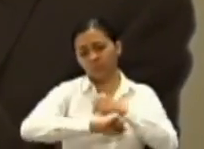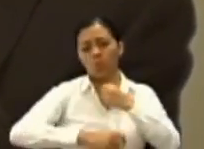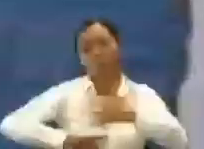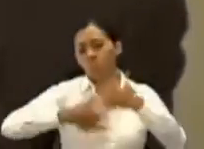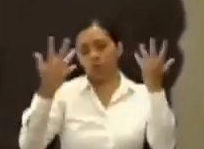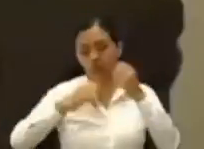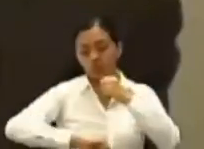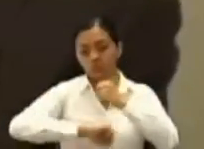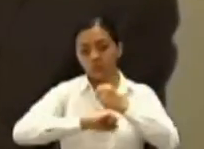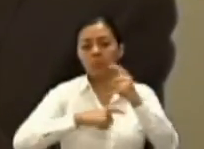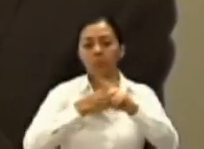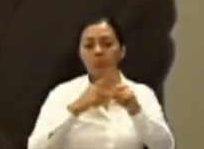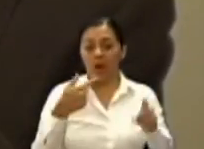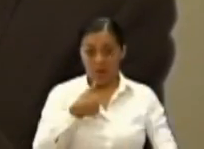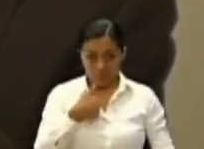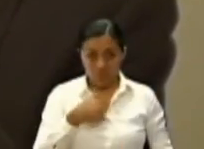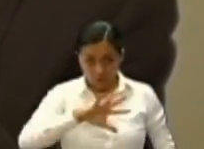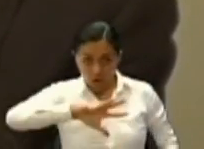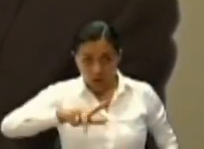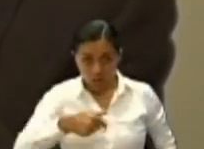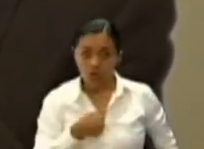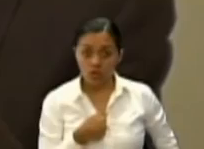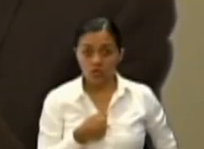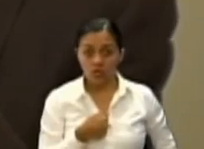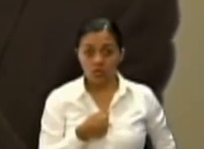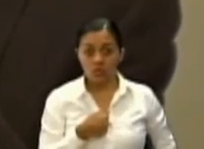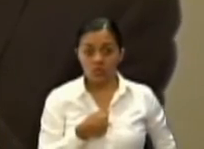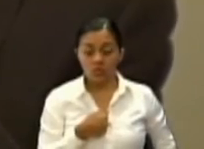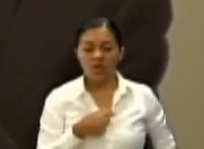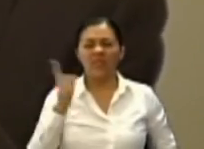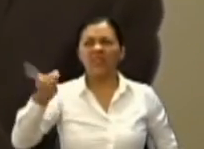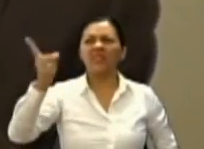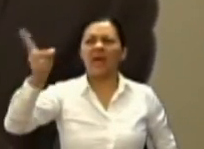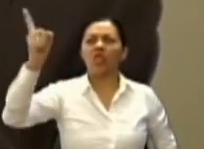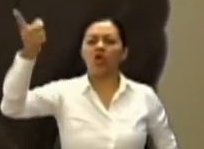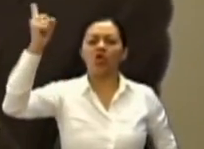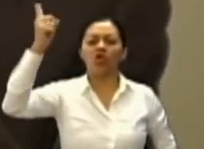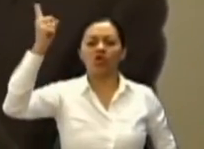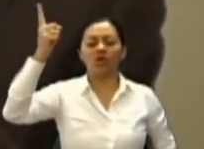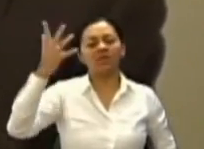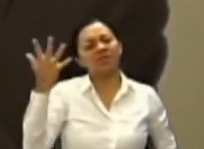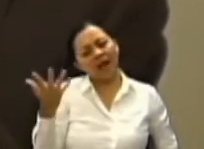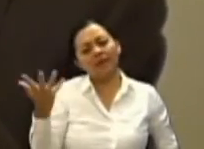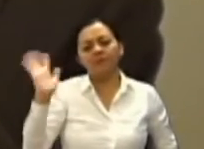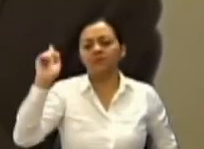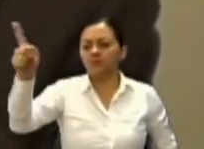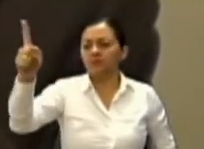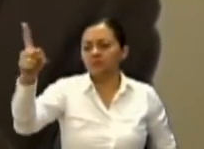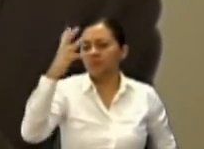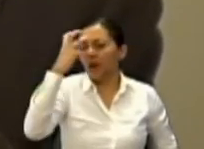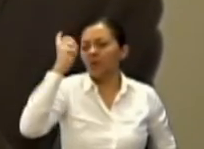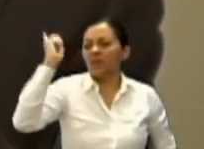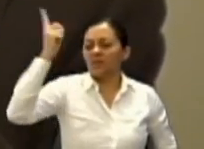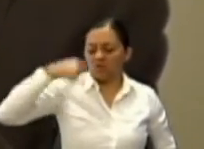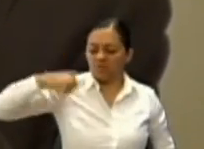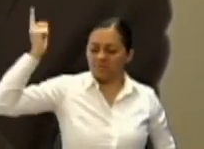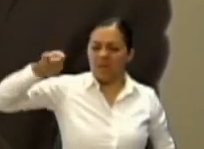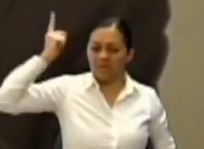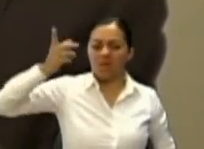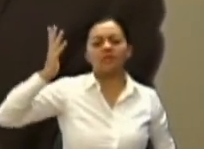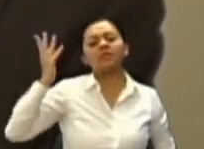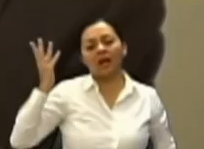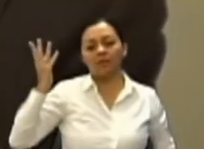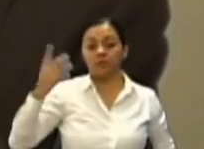cuando me no me pueden acusar de ladrón pueden decir dictador debido a su frustración pero que principio constitucional hemos